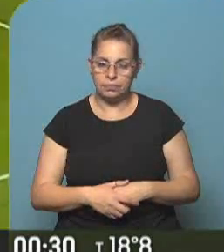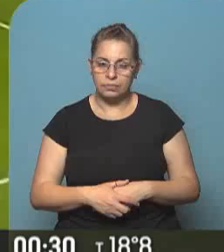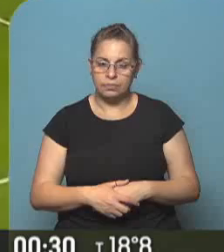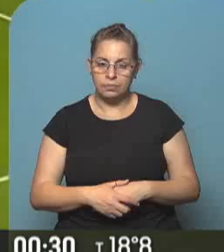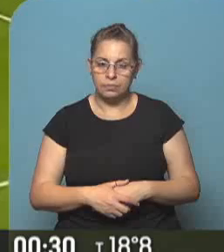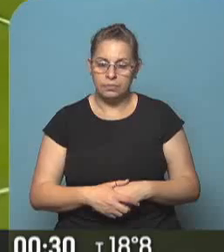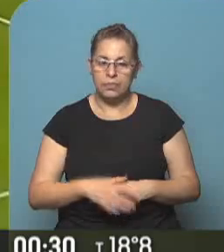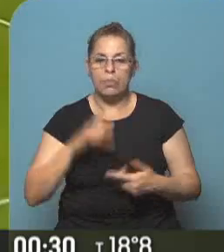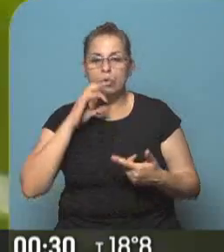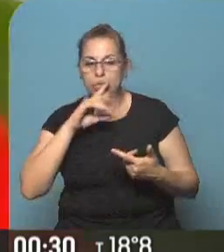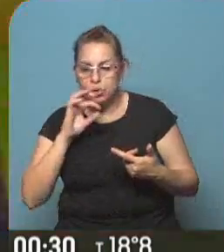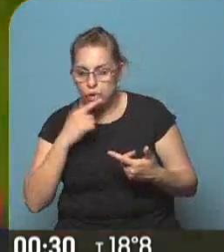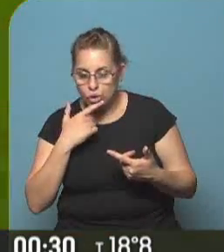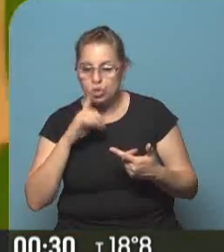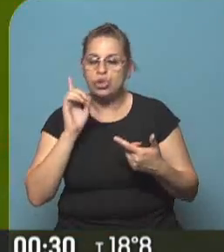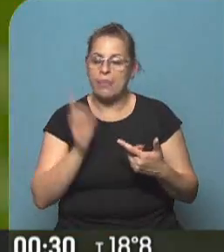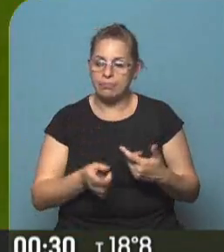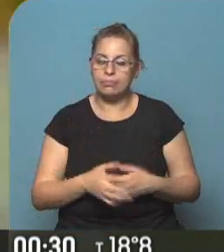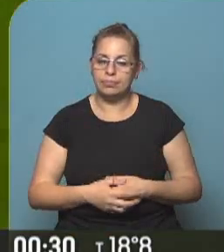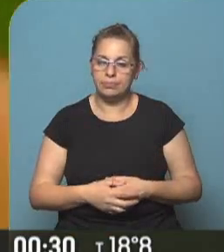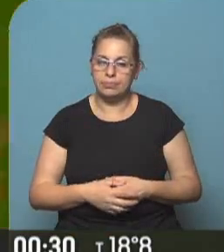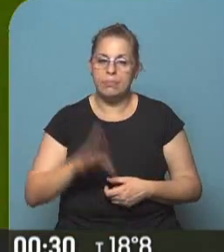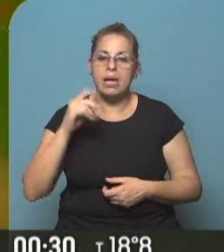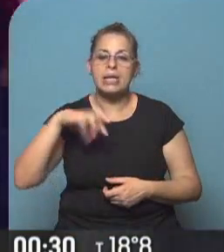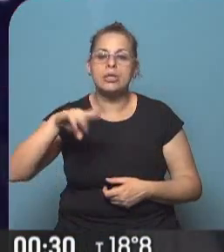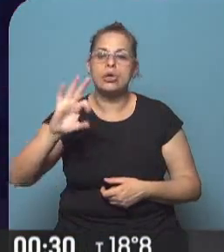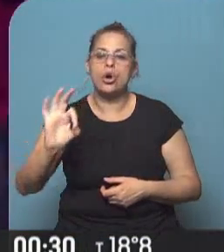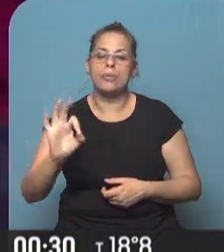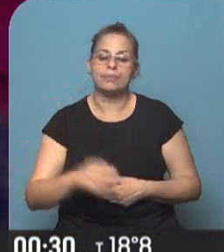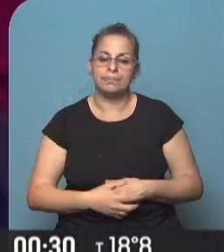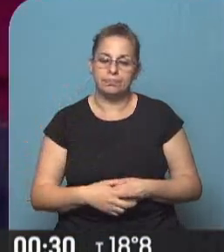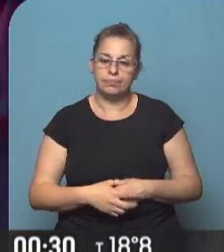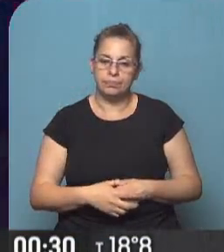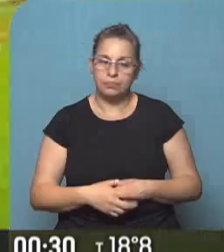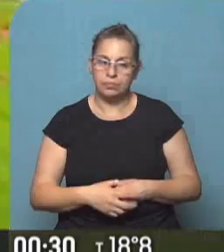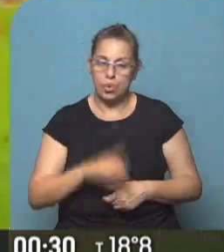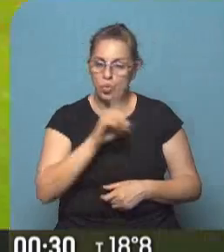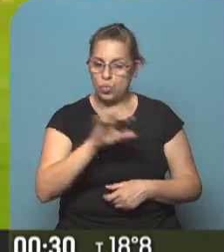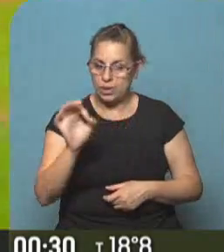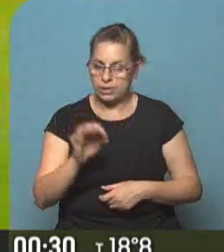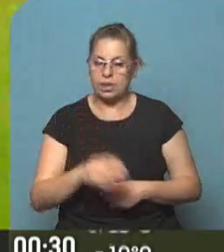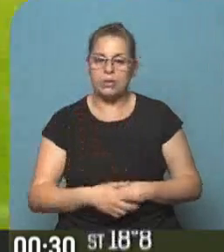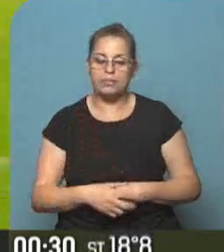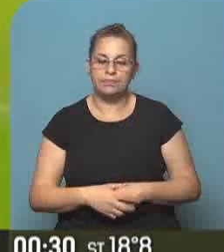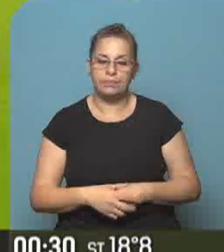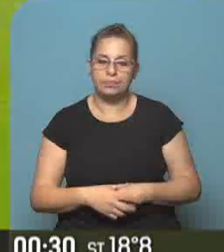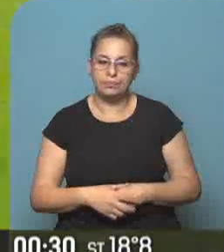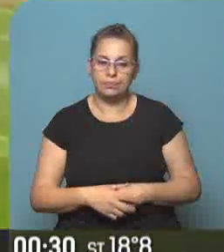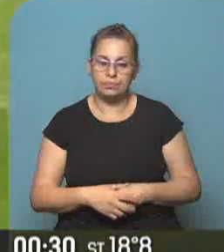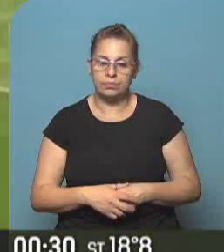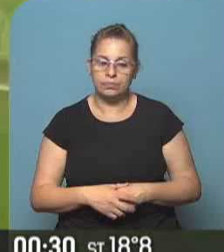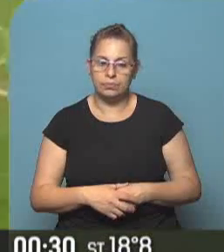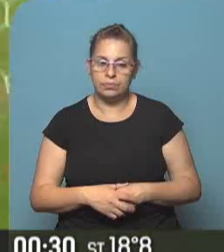a Bustos, y justamente Ezequiel Barco puso el 1-0 para los de Colan,